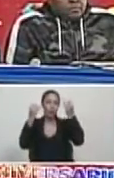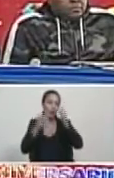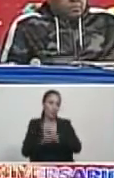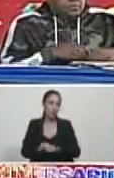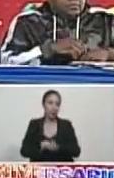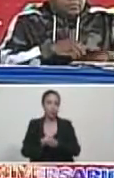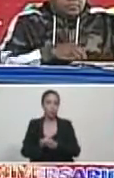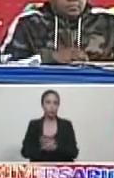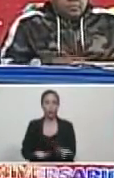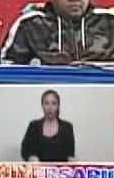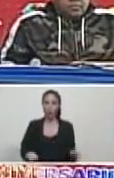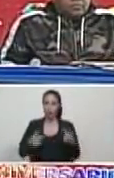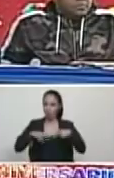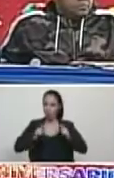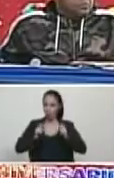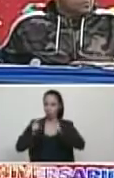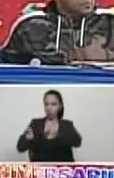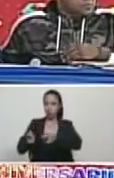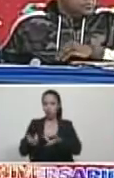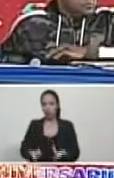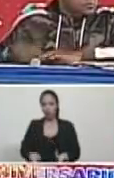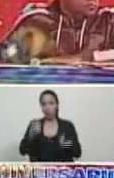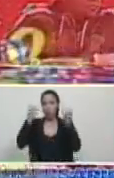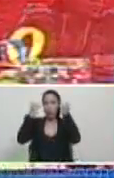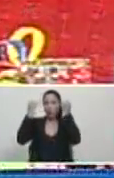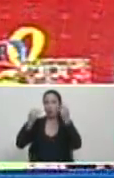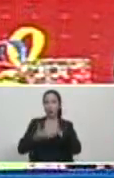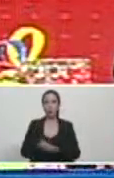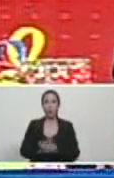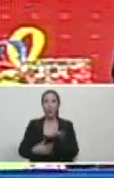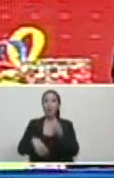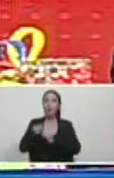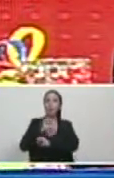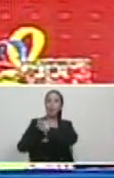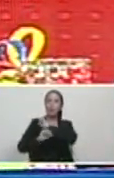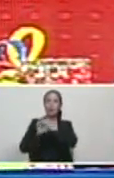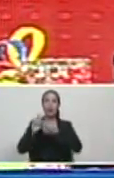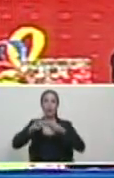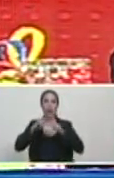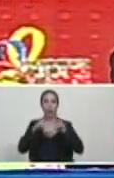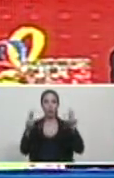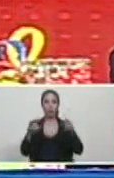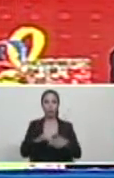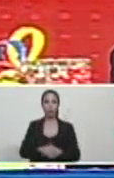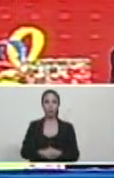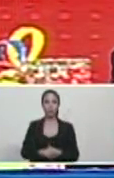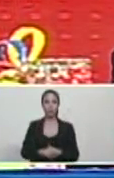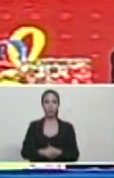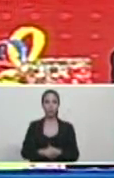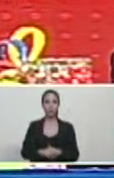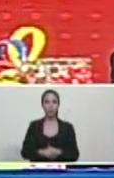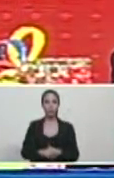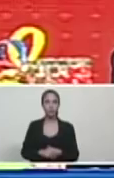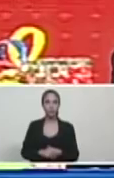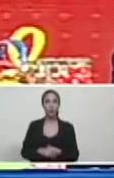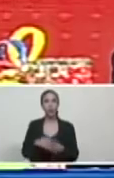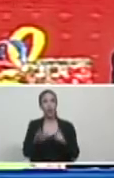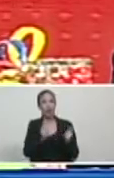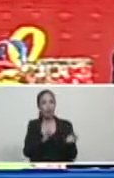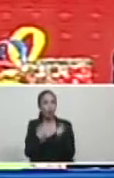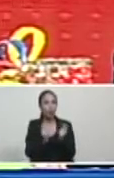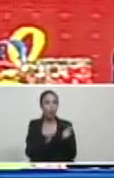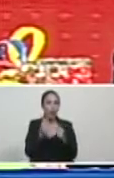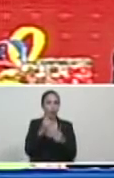que yo les entrego a ustedes. Los defensores de la paz. Ustedes la discutieron antes